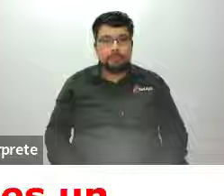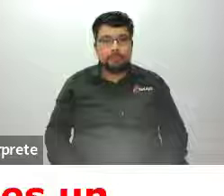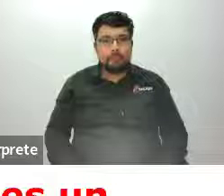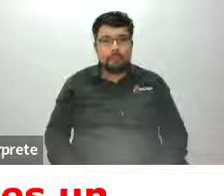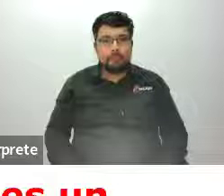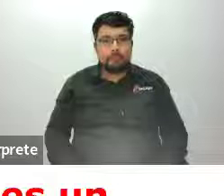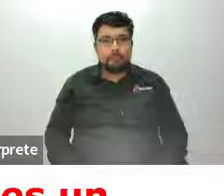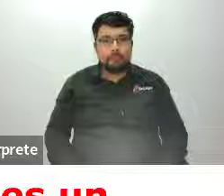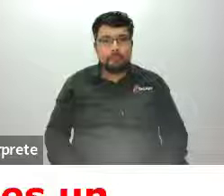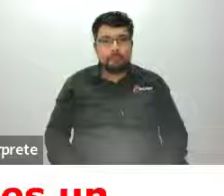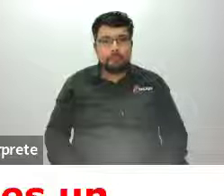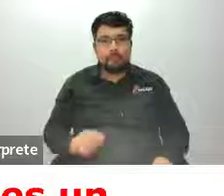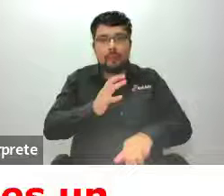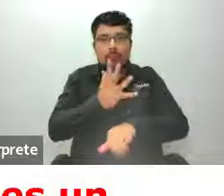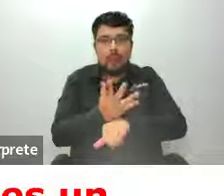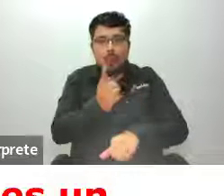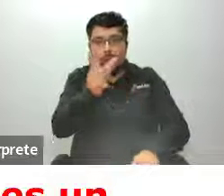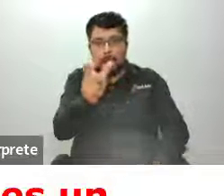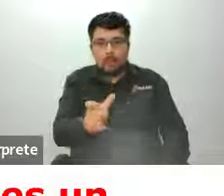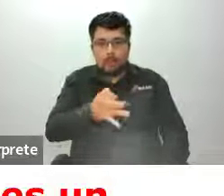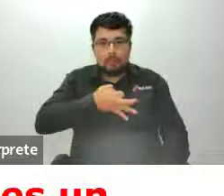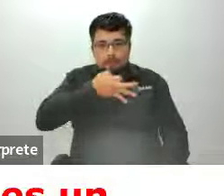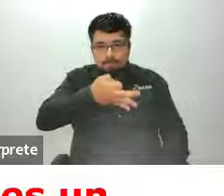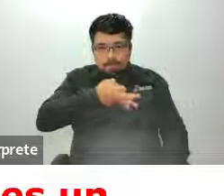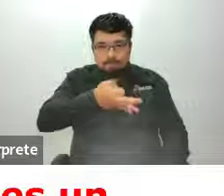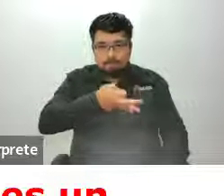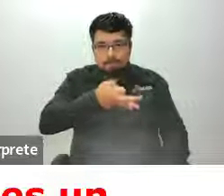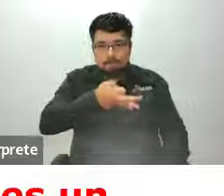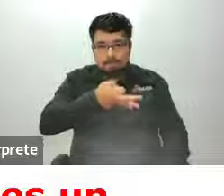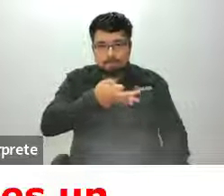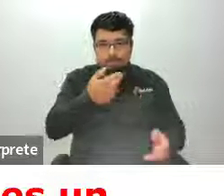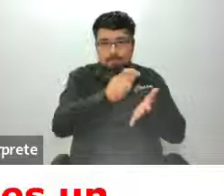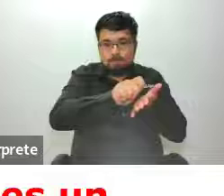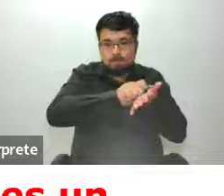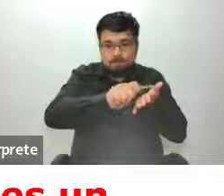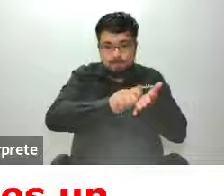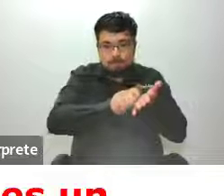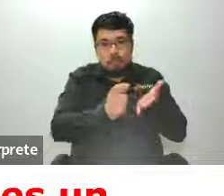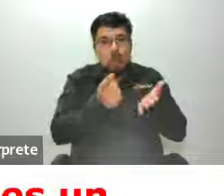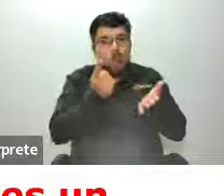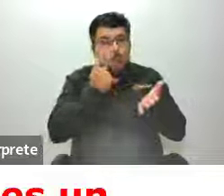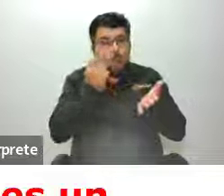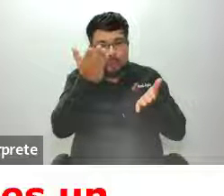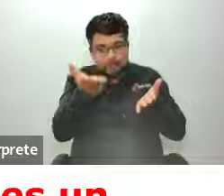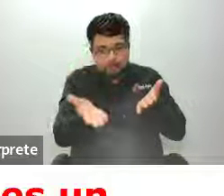Hay unos autores muy, muy relevantes, muy conocidos, como los que están acá en la cita que está abajo